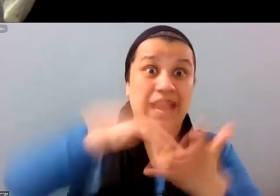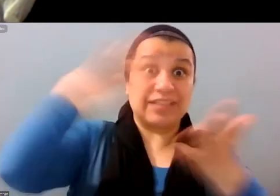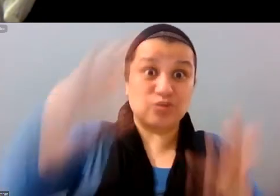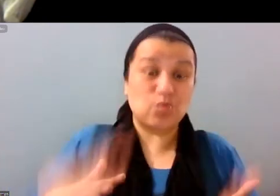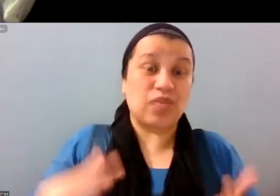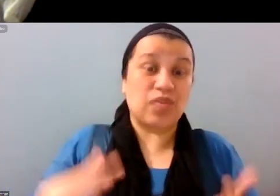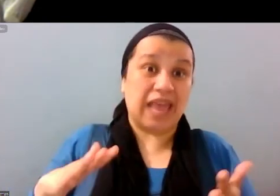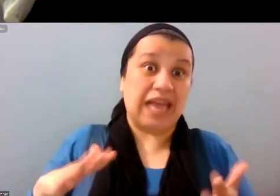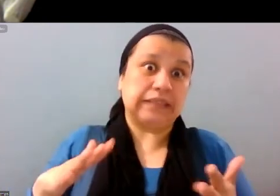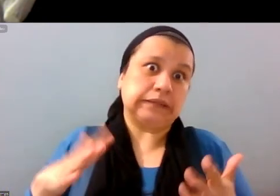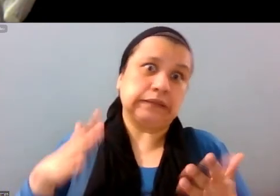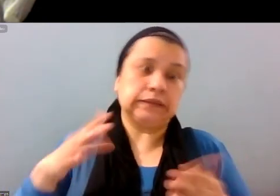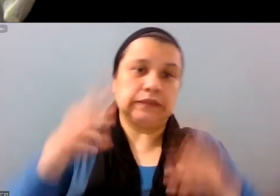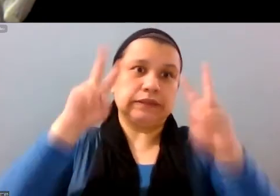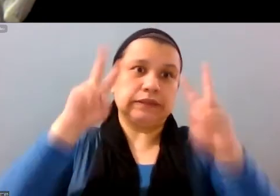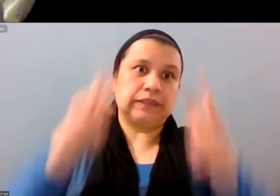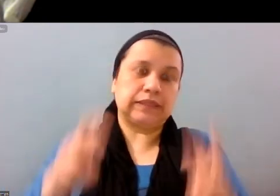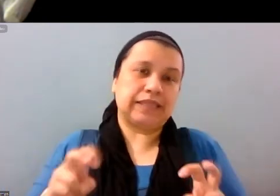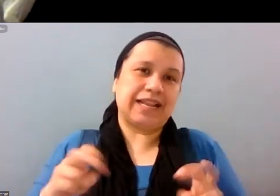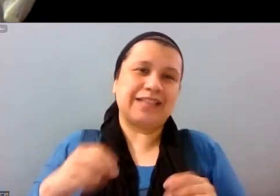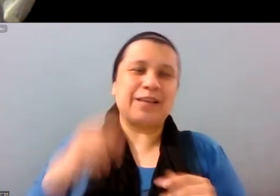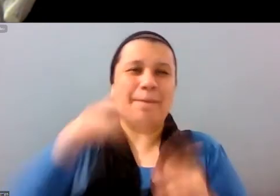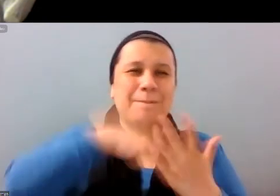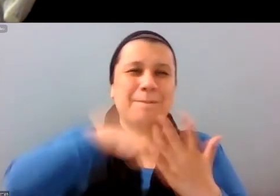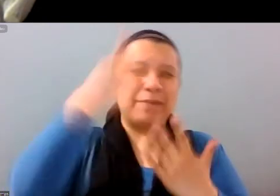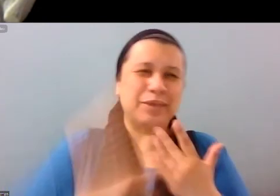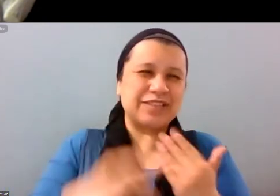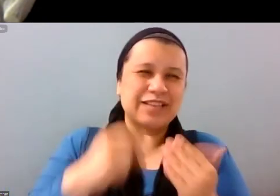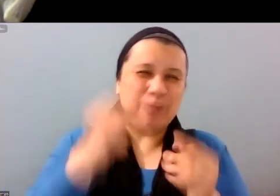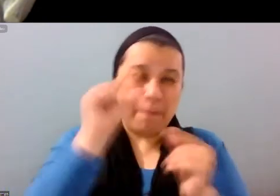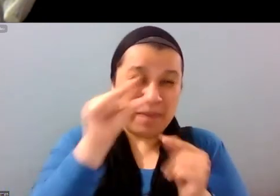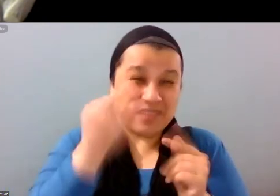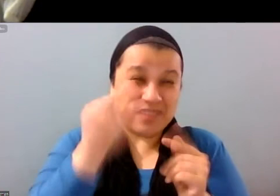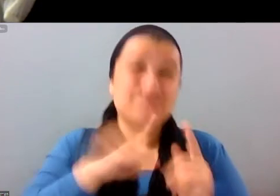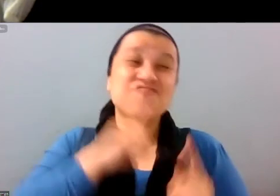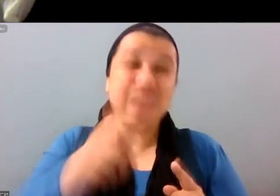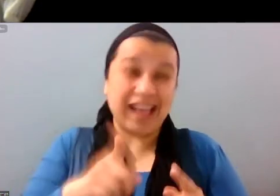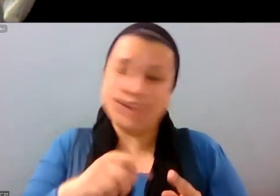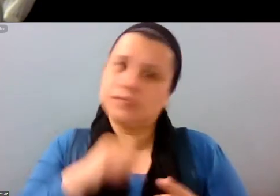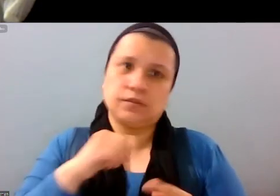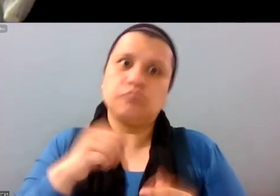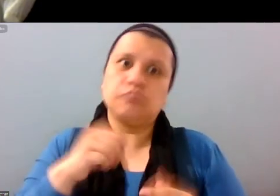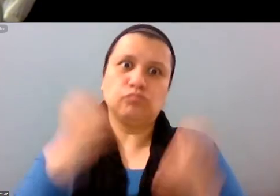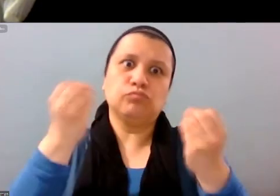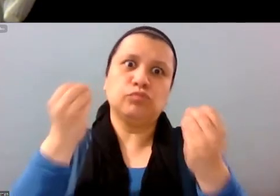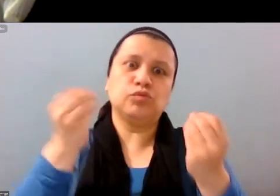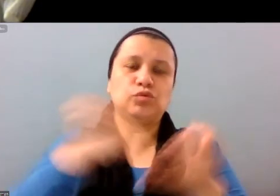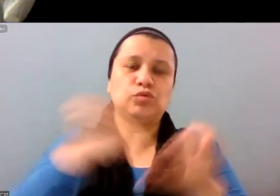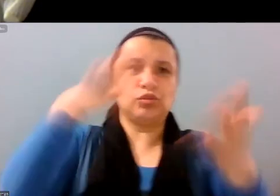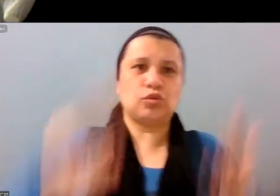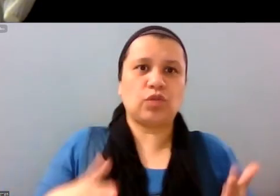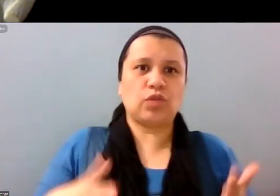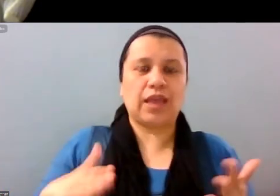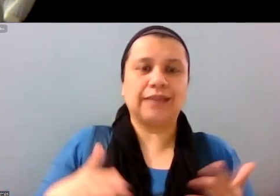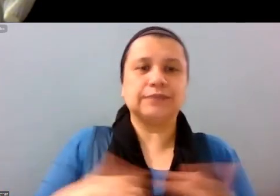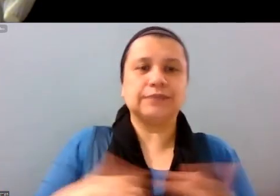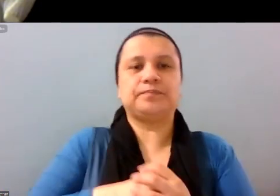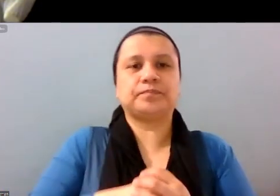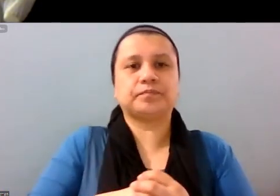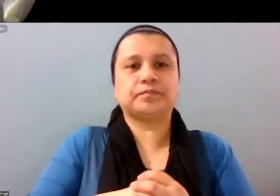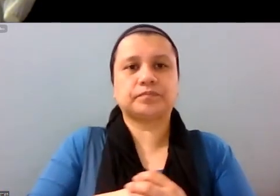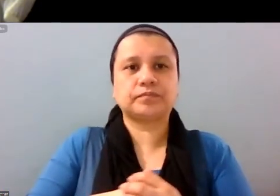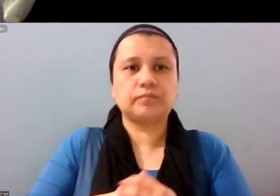siempre nuestros pequeños proyectos pilotos no son de pocos estudiantes sino que son de bastantes estudiantes entonces pues eso fue una